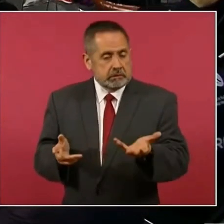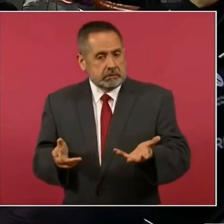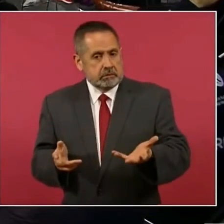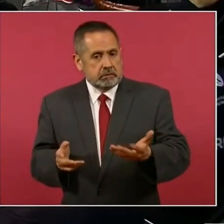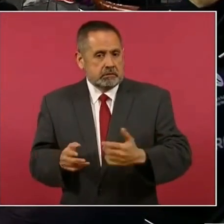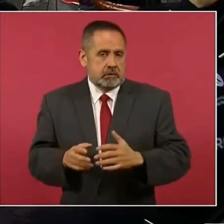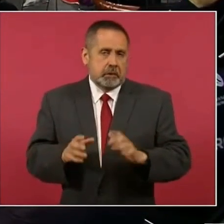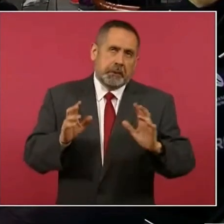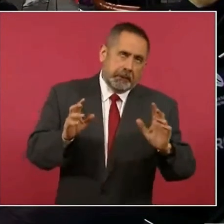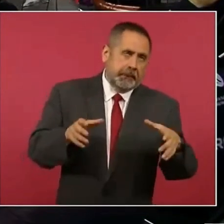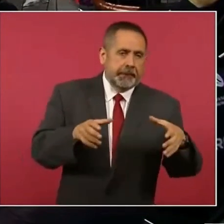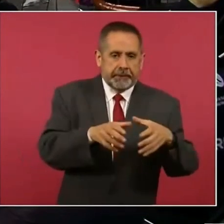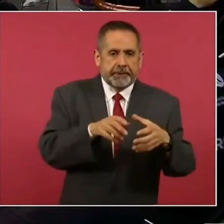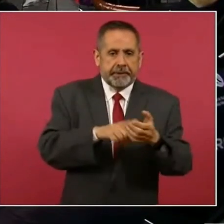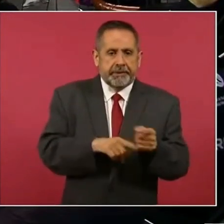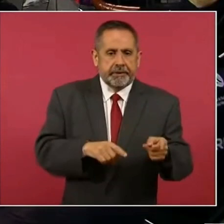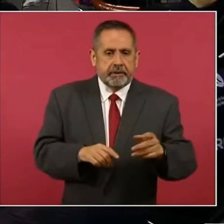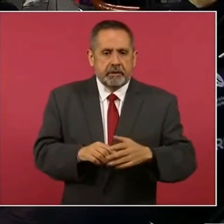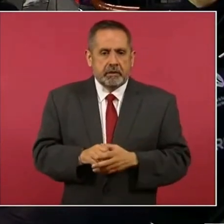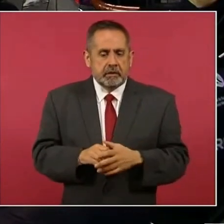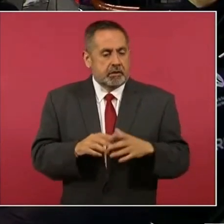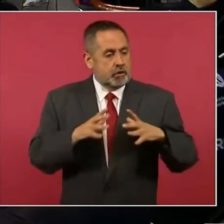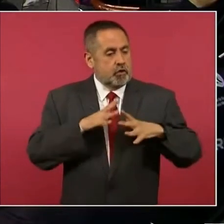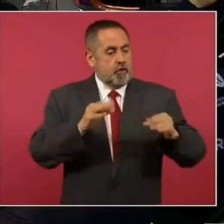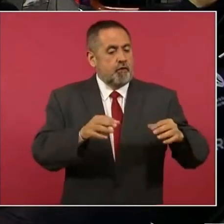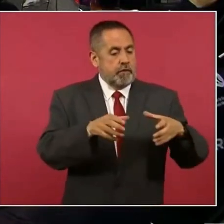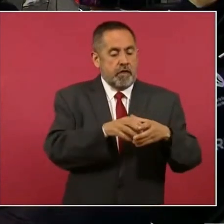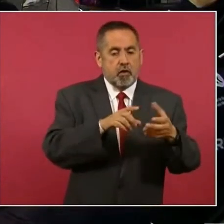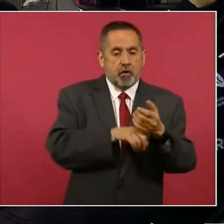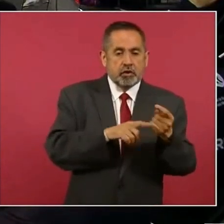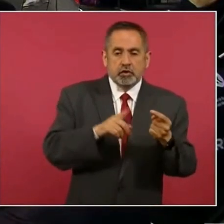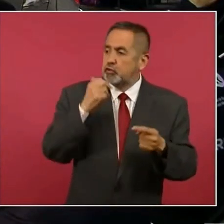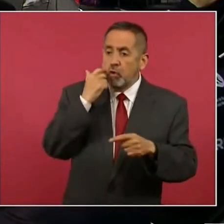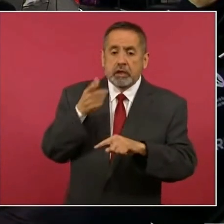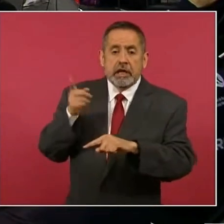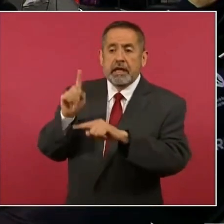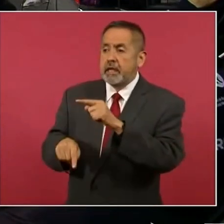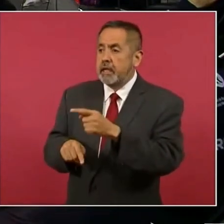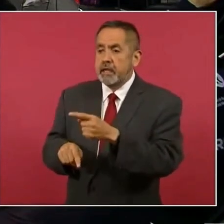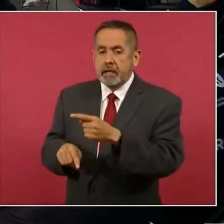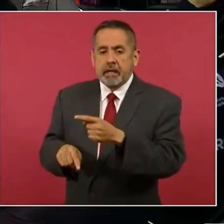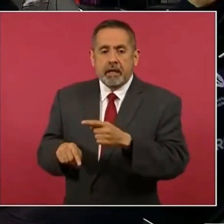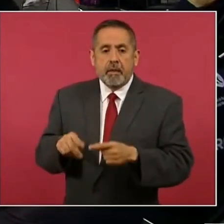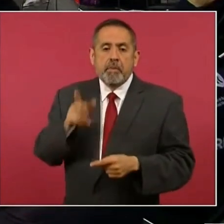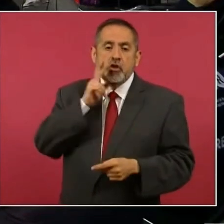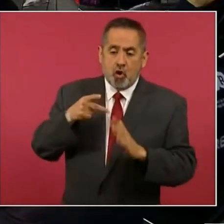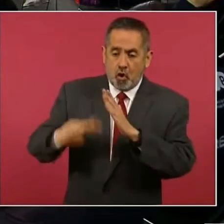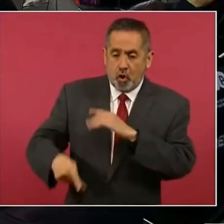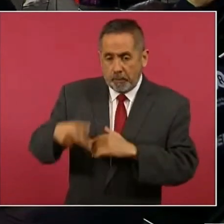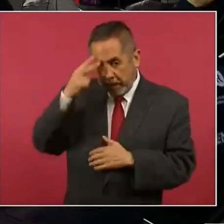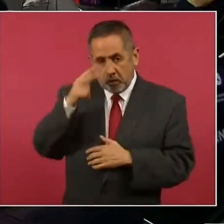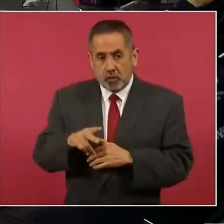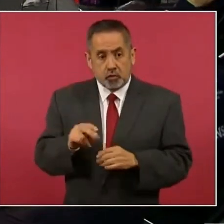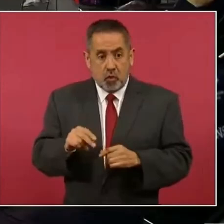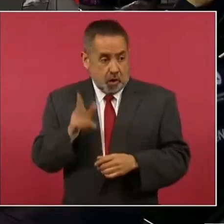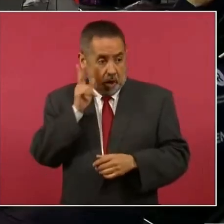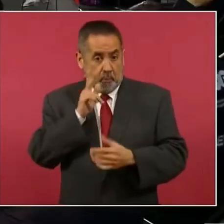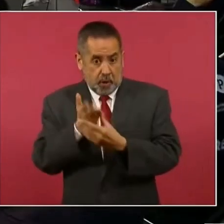o los que constituyeron el PAN a la expropiación petrolera. Eso está